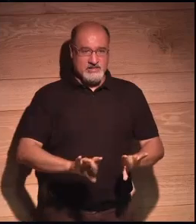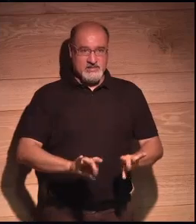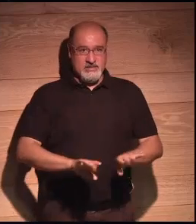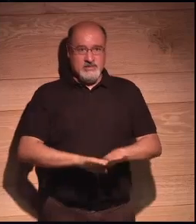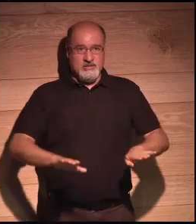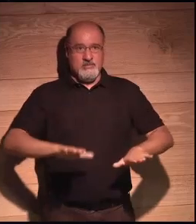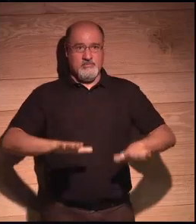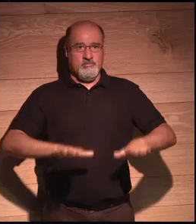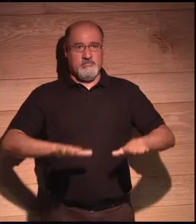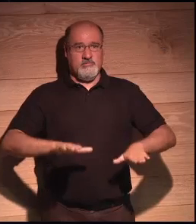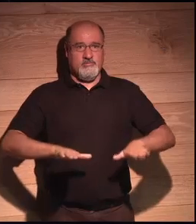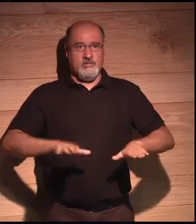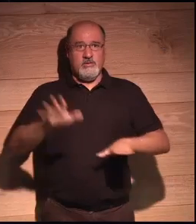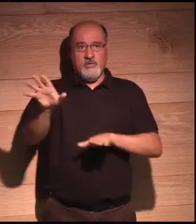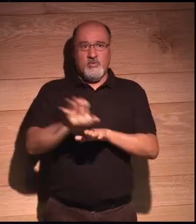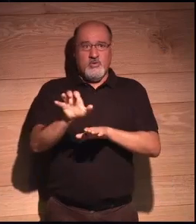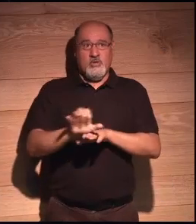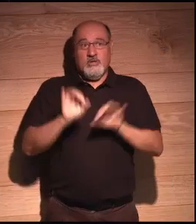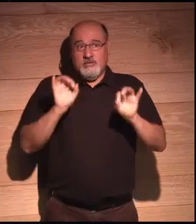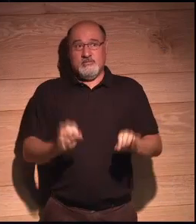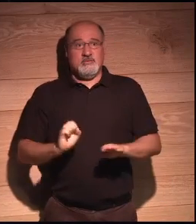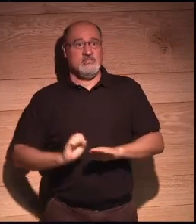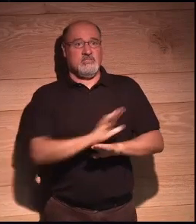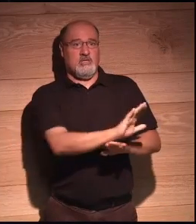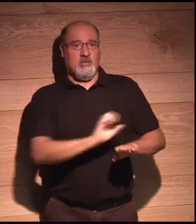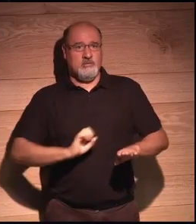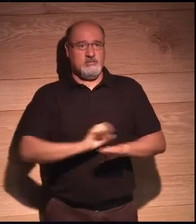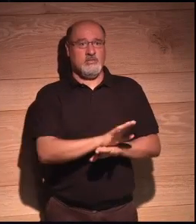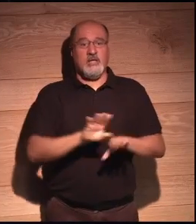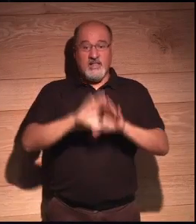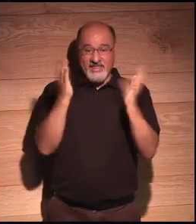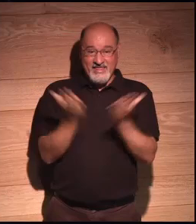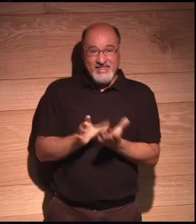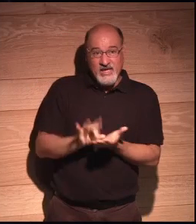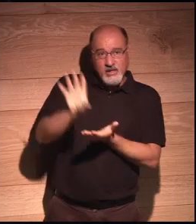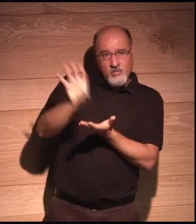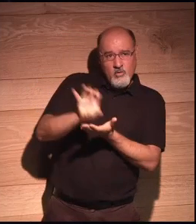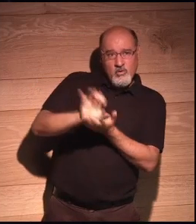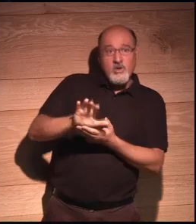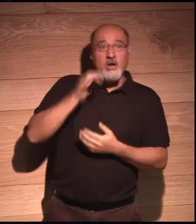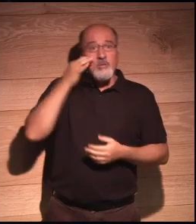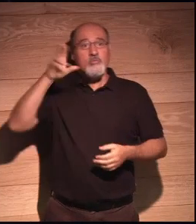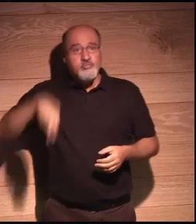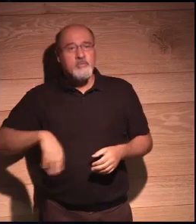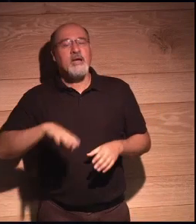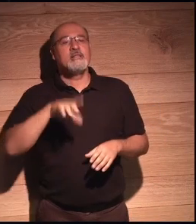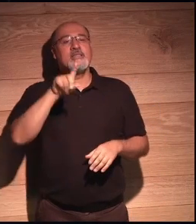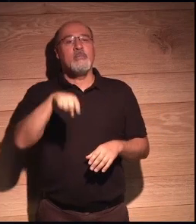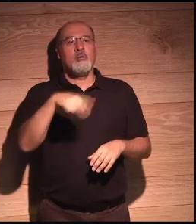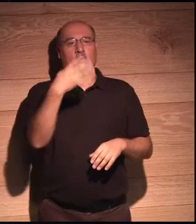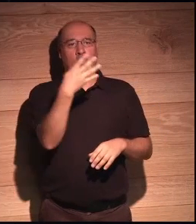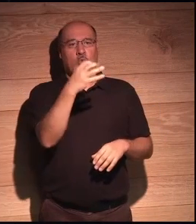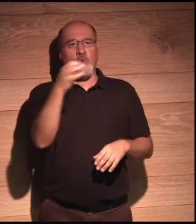el sismógrafo etcétera, estaban emitiendo señales. O sea, aparte de que, ya te digo, 400.000